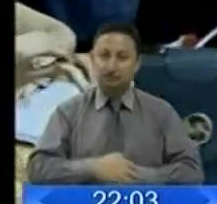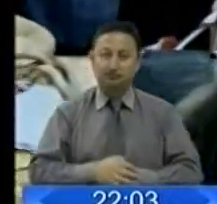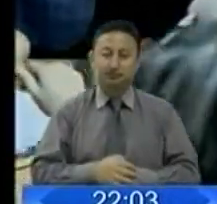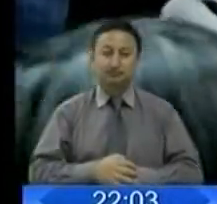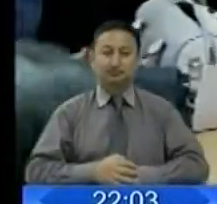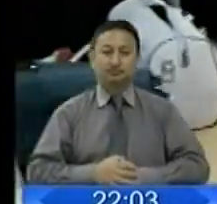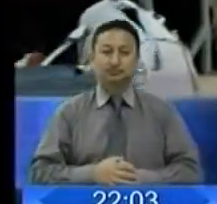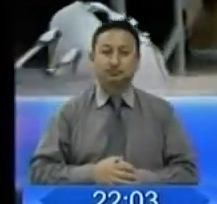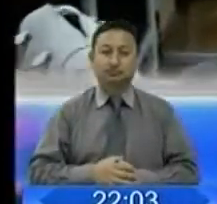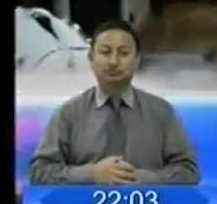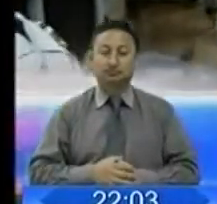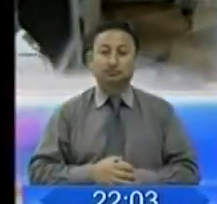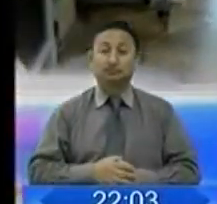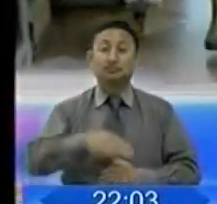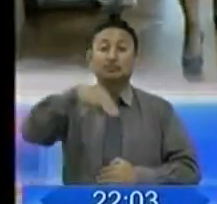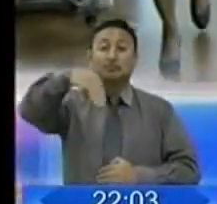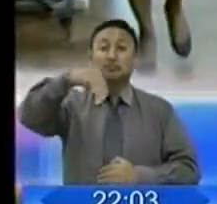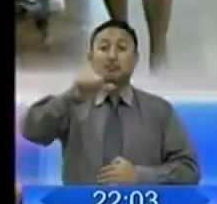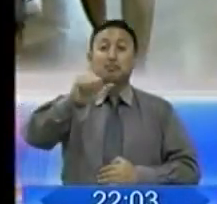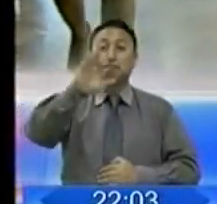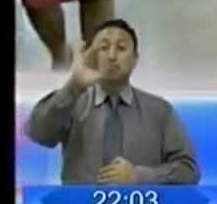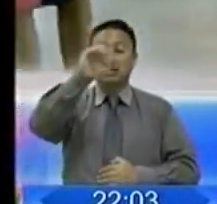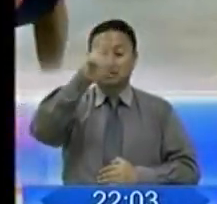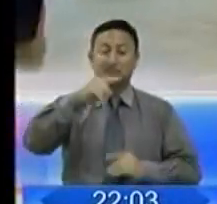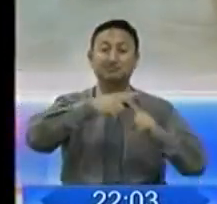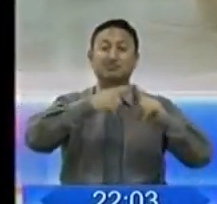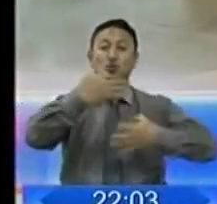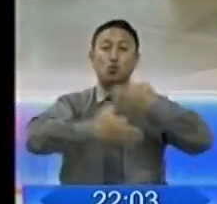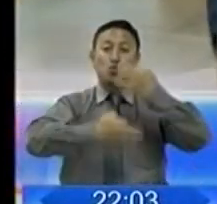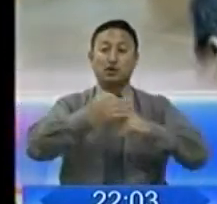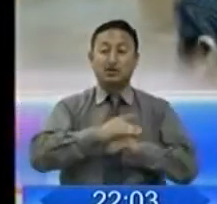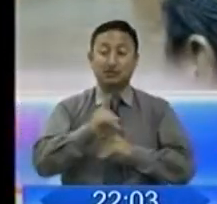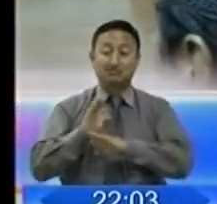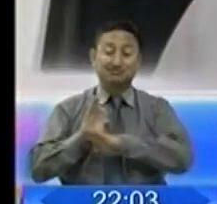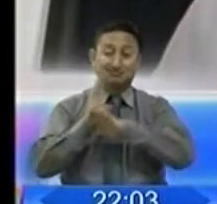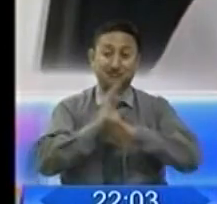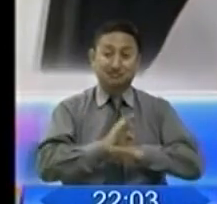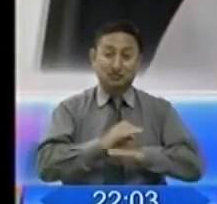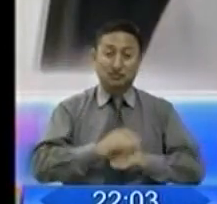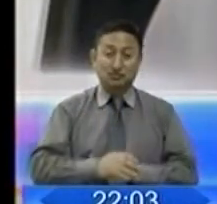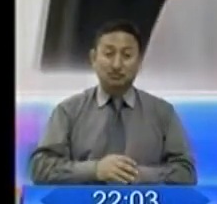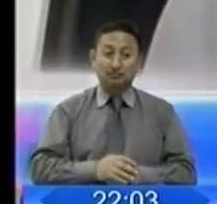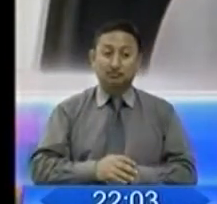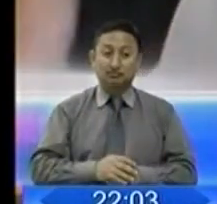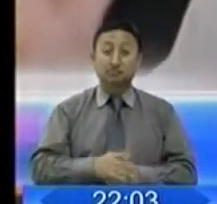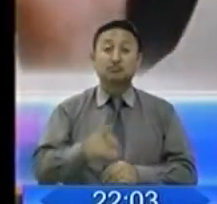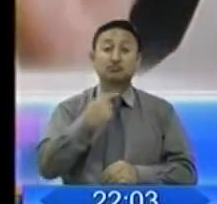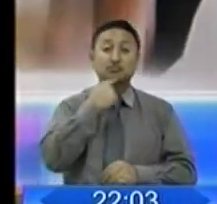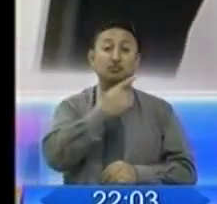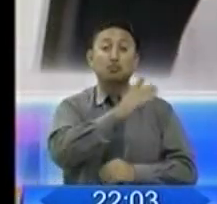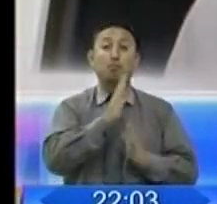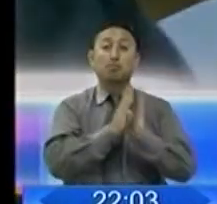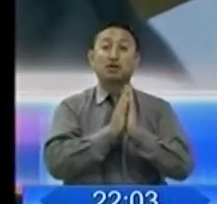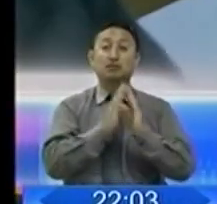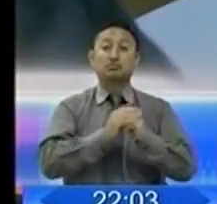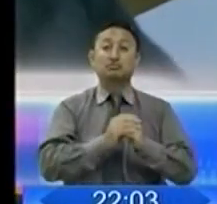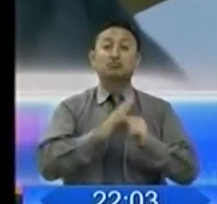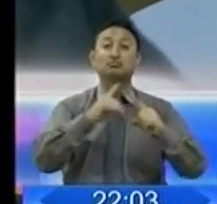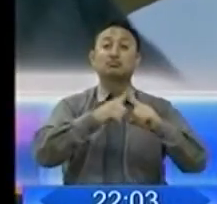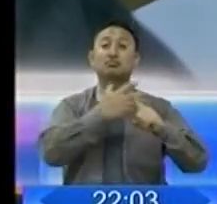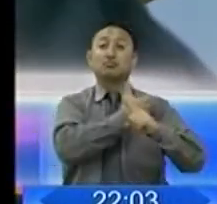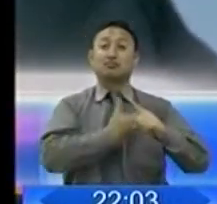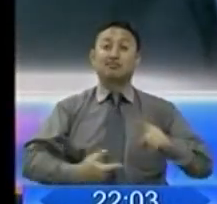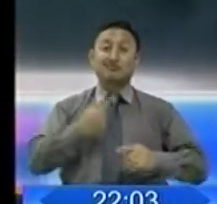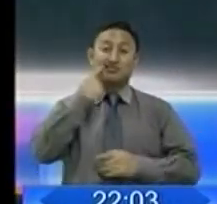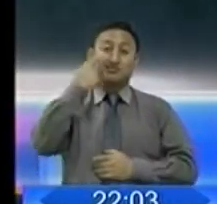Pamela Martínez, ex jueza constitucional, en su testimonio anticipado, relató que por pedido del expresidente Rafael Correa, efectuó un